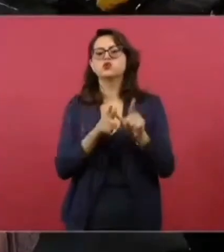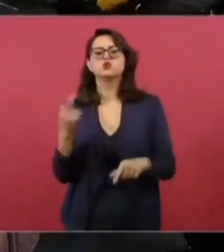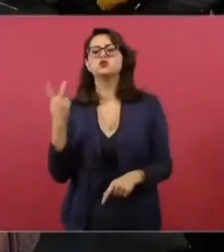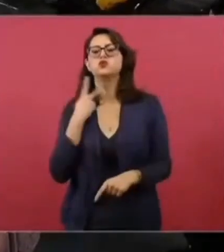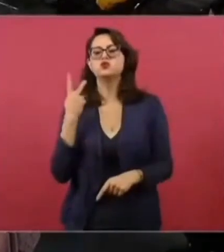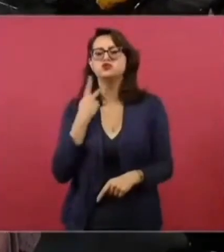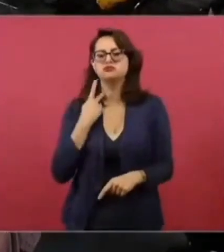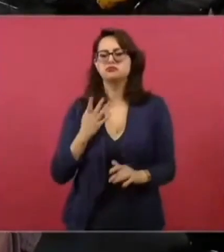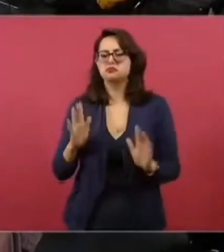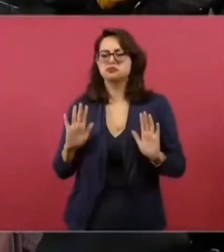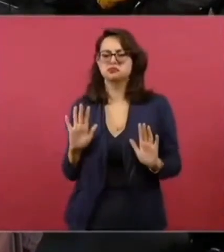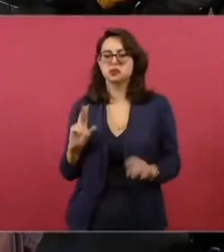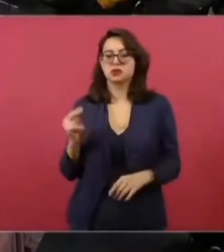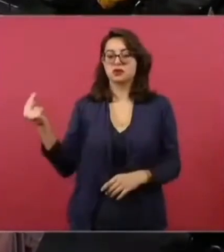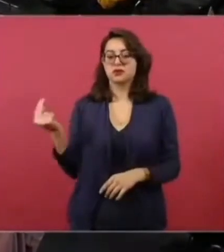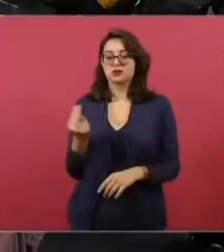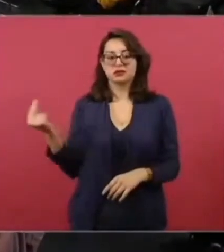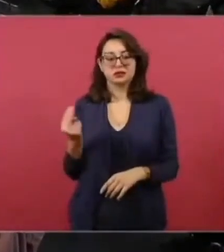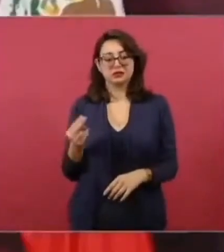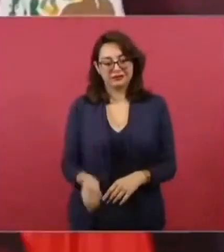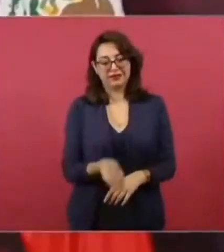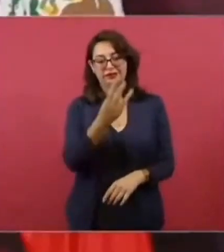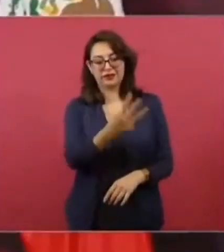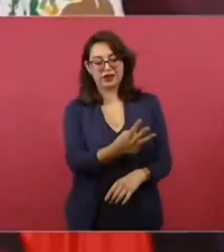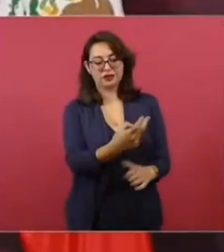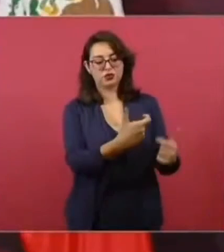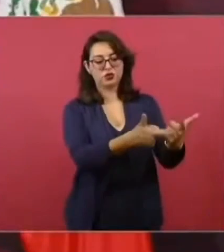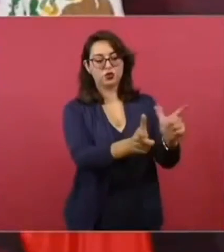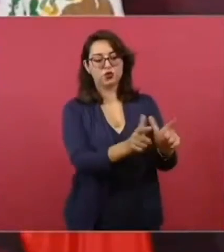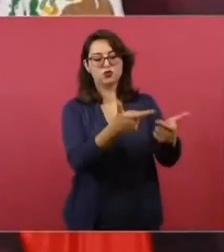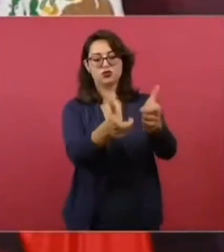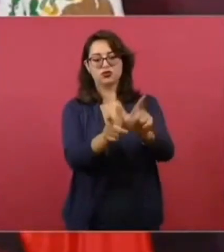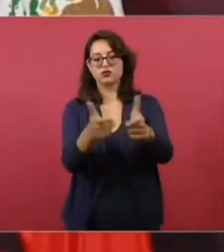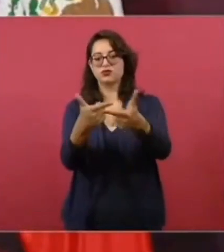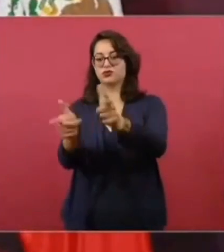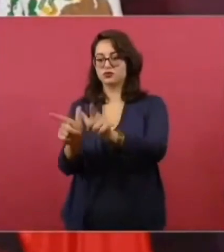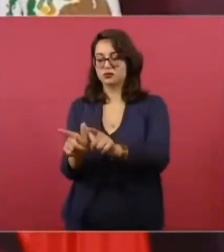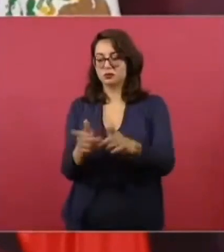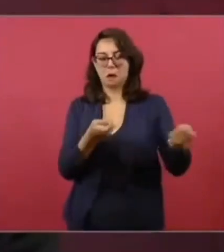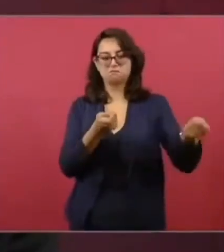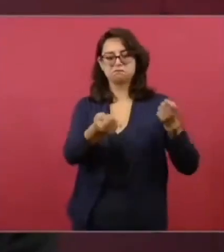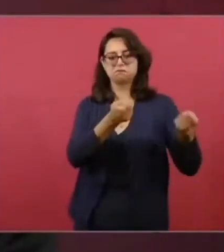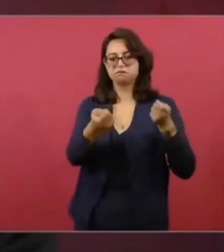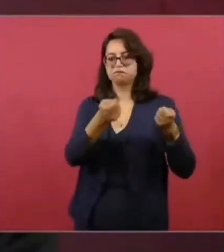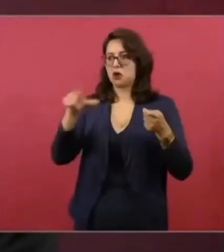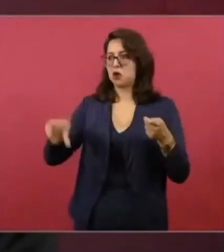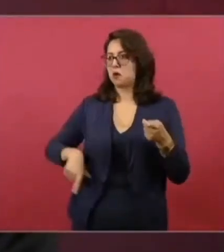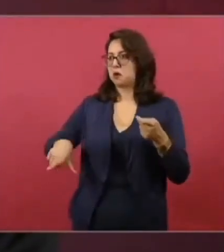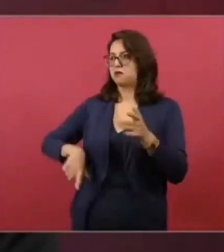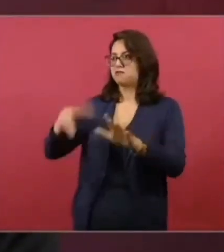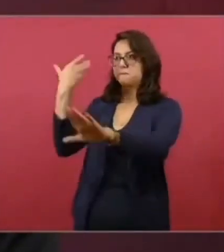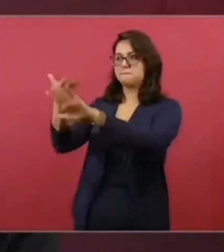pero en realidad son los opositores a la transformación.